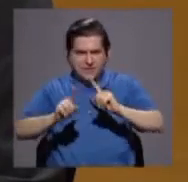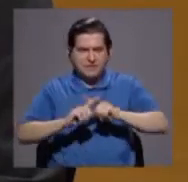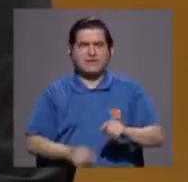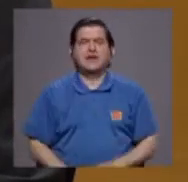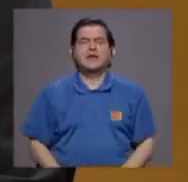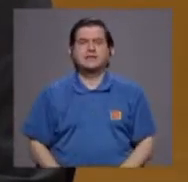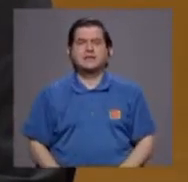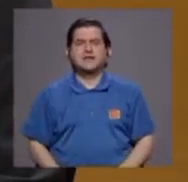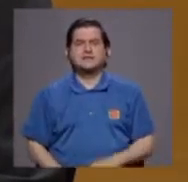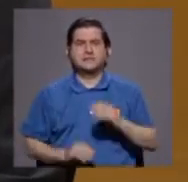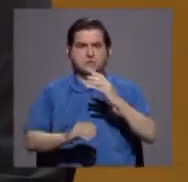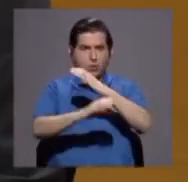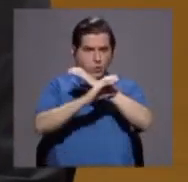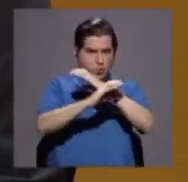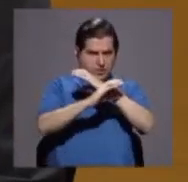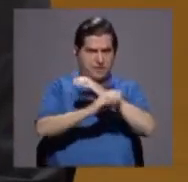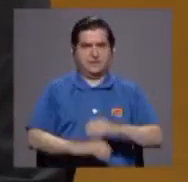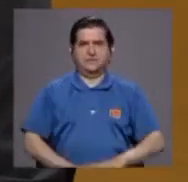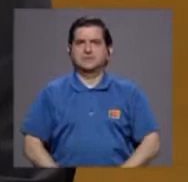cuidado.